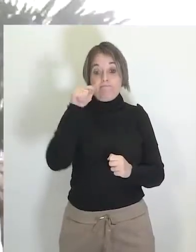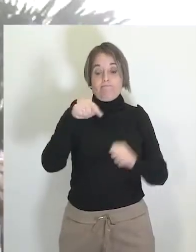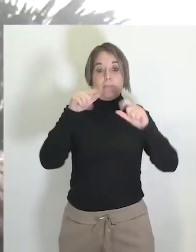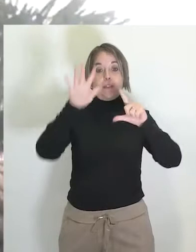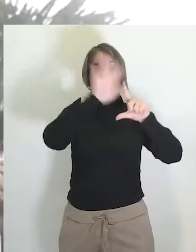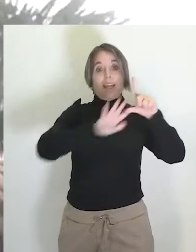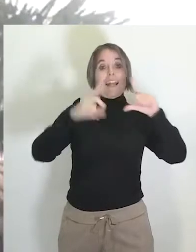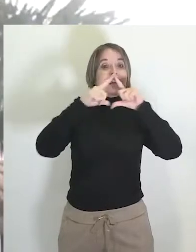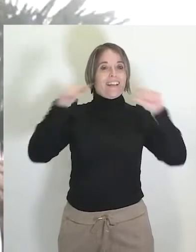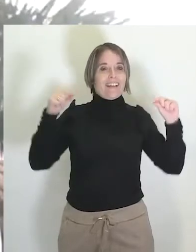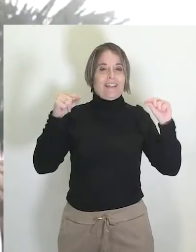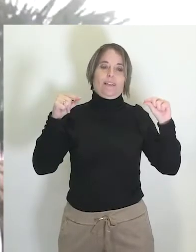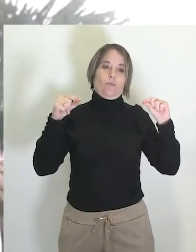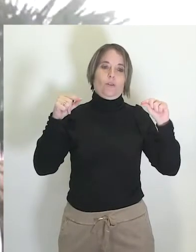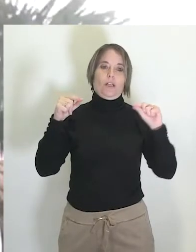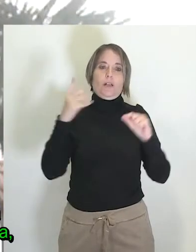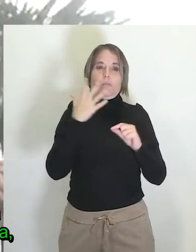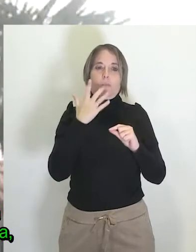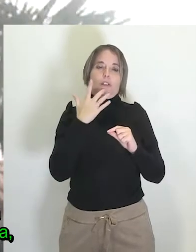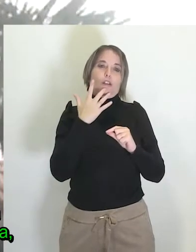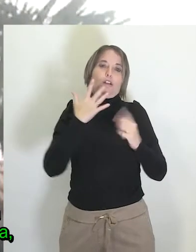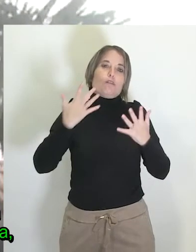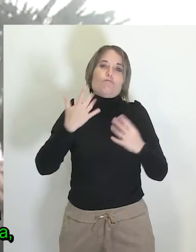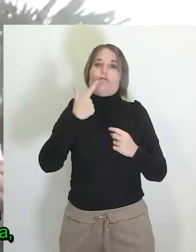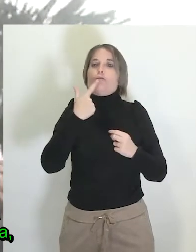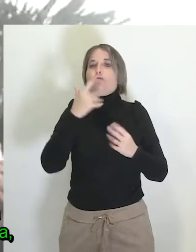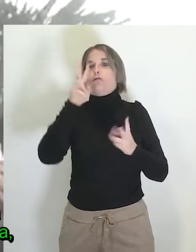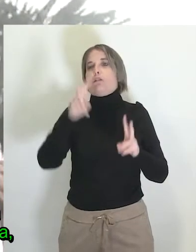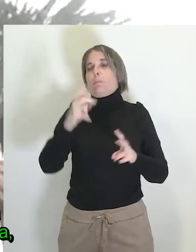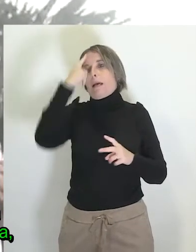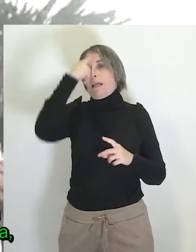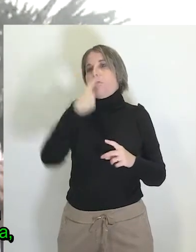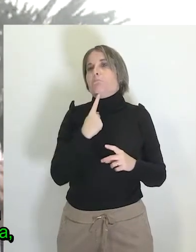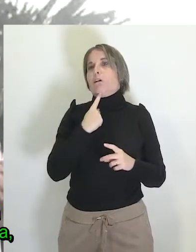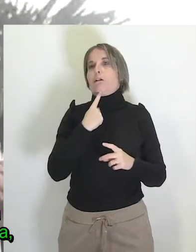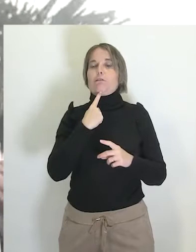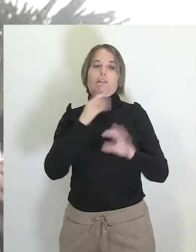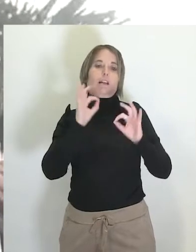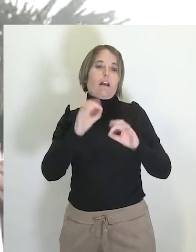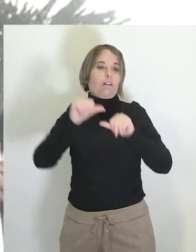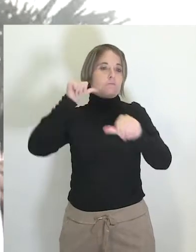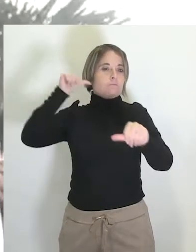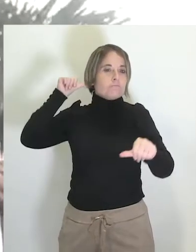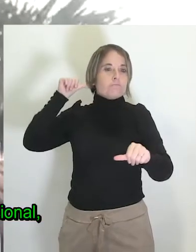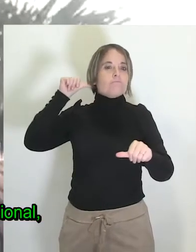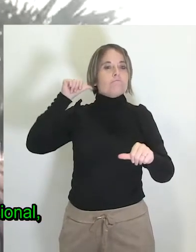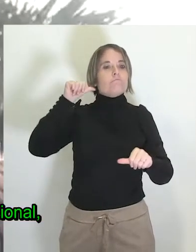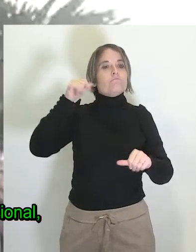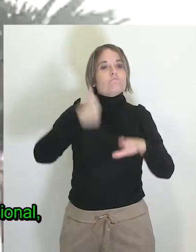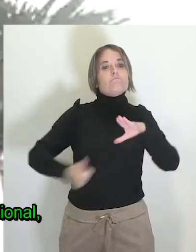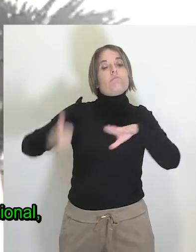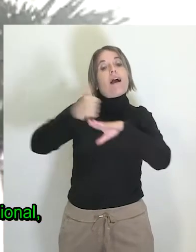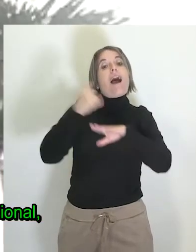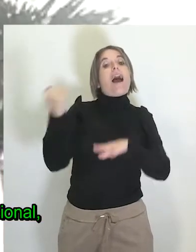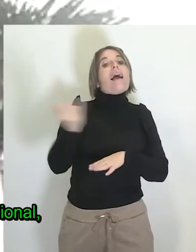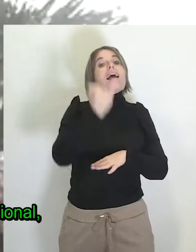en Nicaragua, la imagen, por ejemplo, que proyectaba la primer comisionada Minta Granera en ese entonces, era la